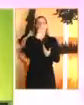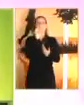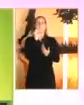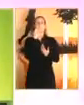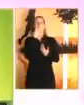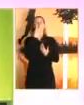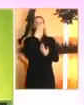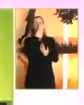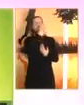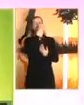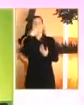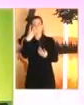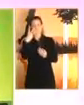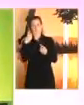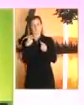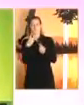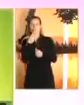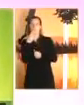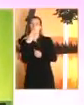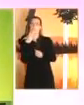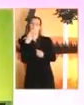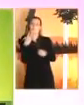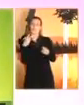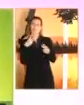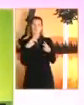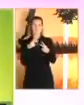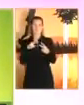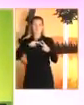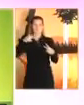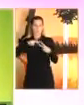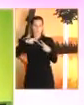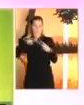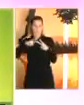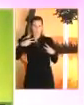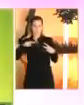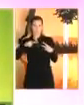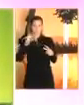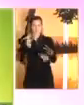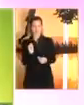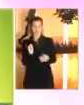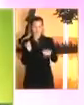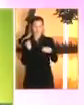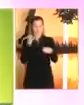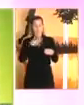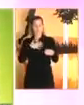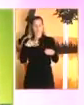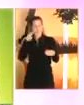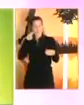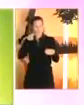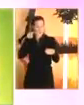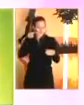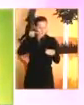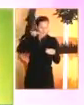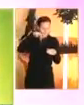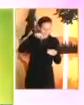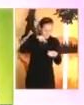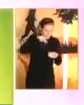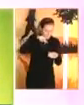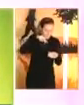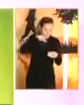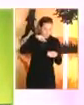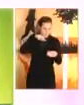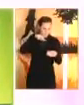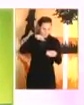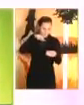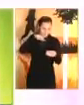cosa tan pequeña que si la quieres ver con el microscopio electrónico, la estamos viendo. Sí, sí, sí, aquí. Es que es increíble. O sea, esas son lo tienen que